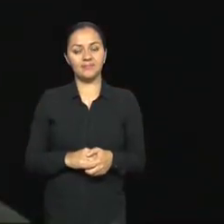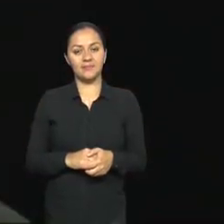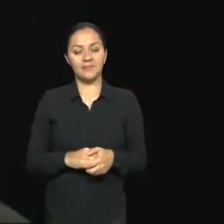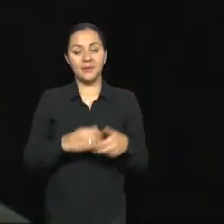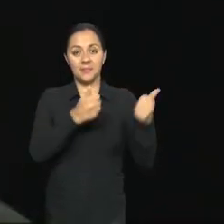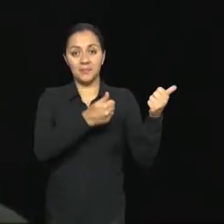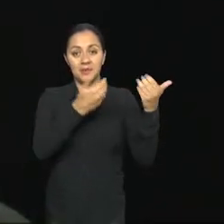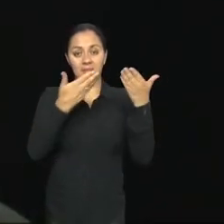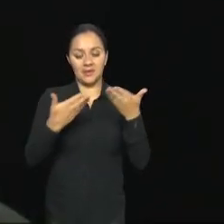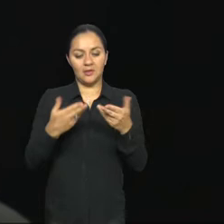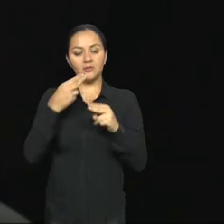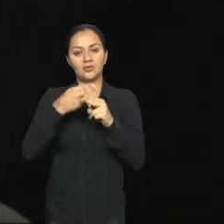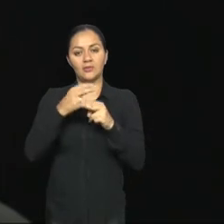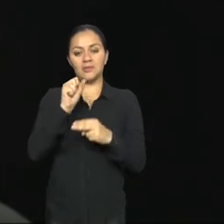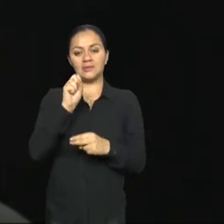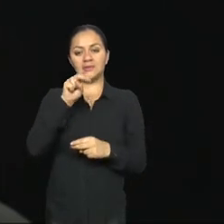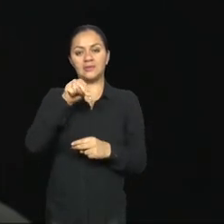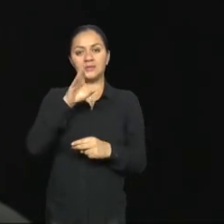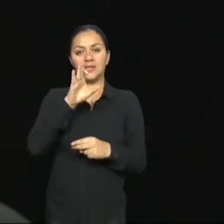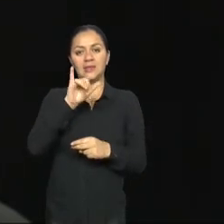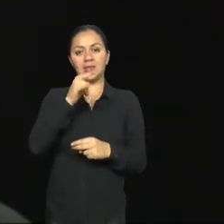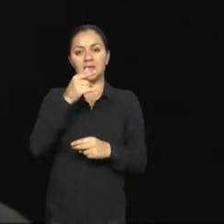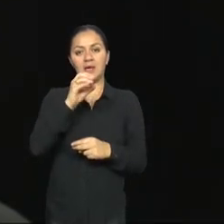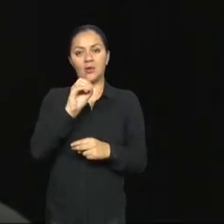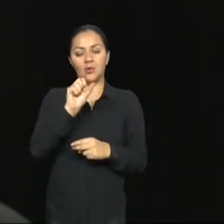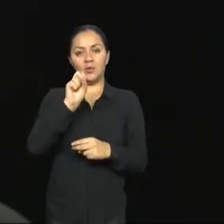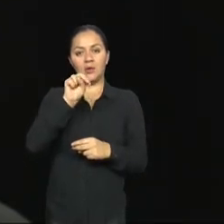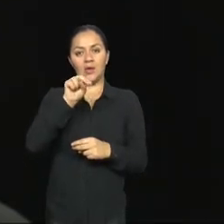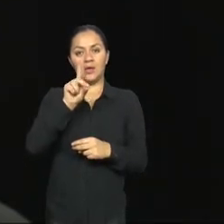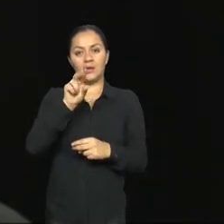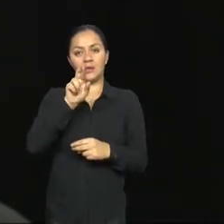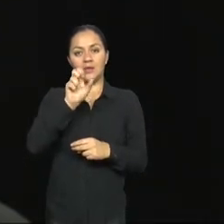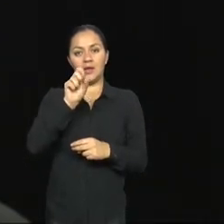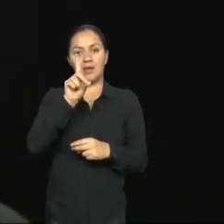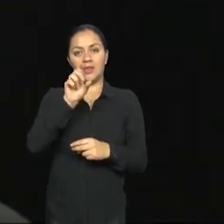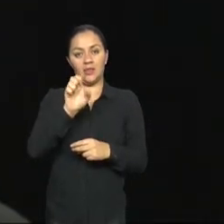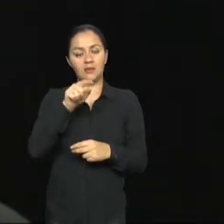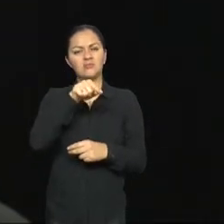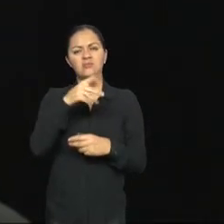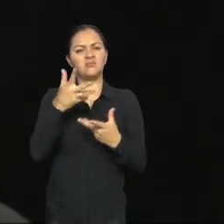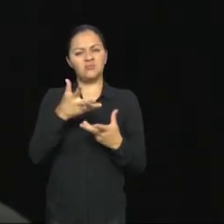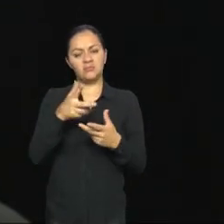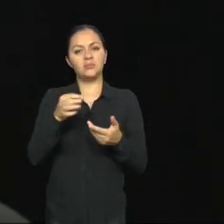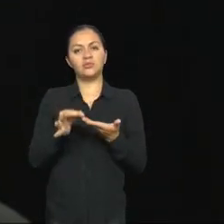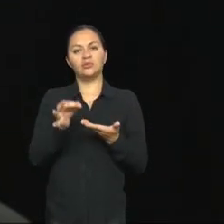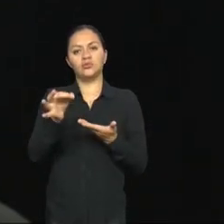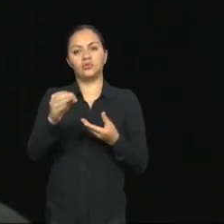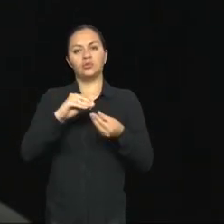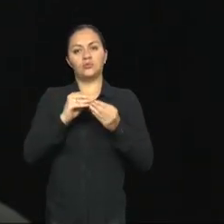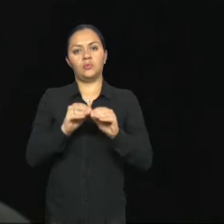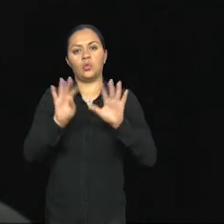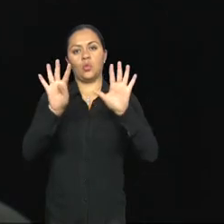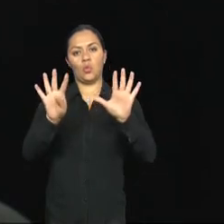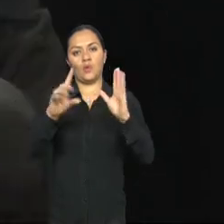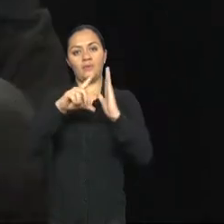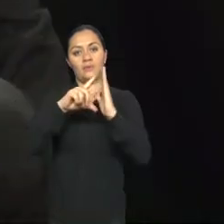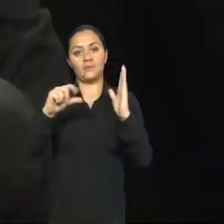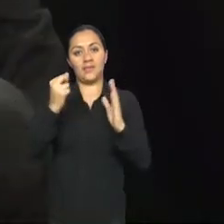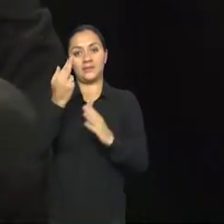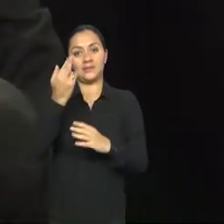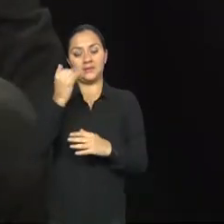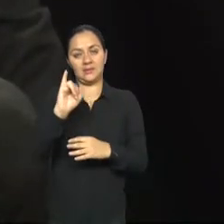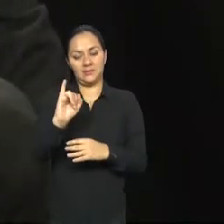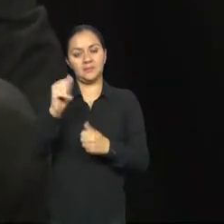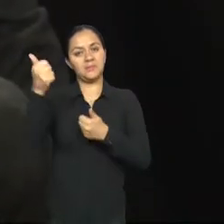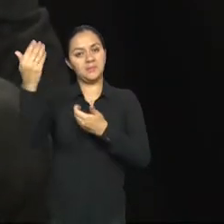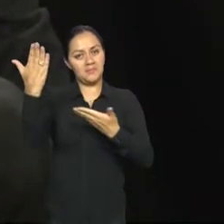Damos la bienvenida a Santiago Andrade, el jefe del Departamento de Asistencia al Contribuyente de la Dirección Zonal 9 del Servicio de Rentas Internas. Bienvenido,